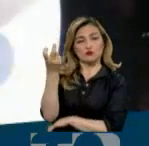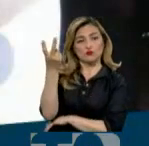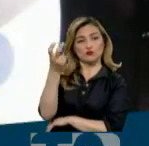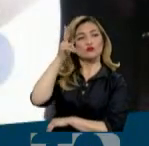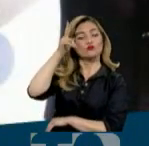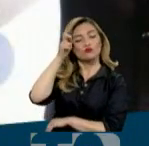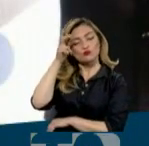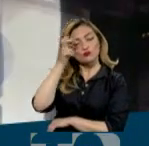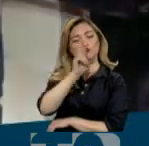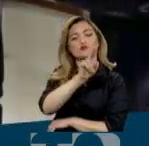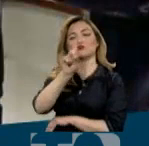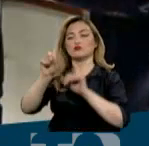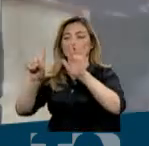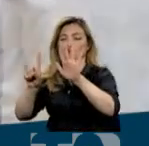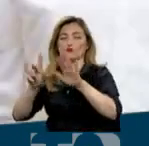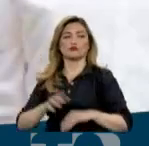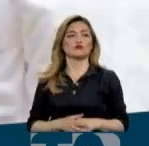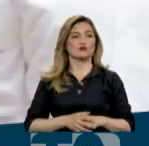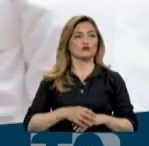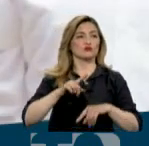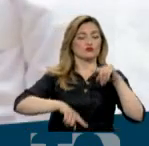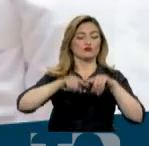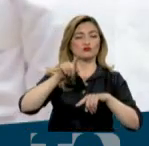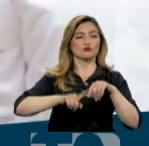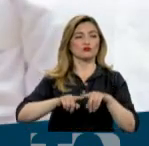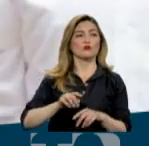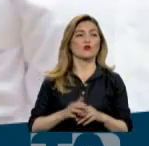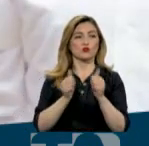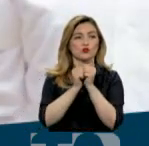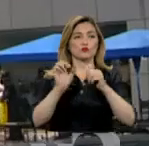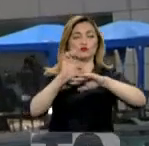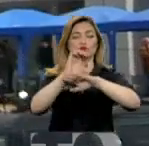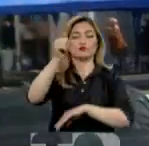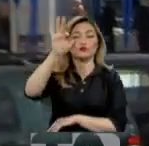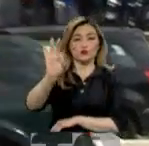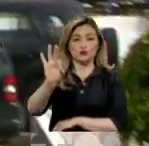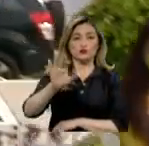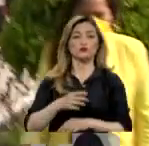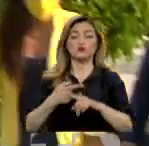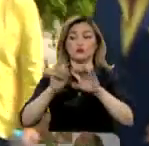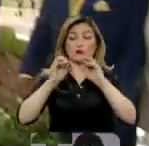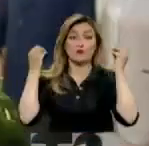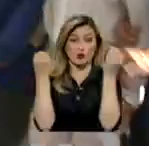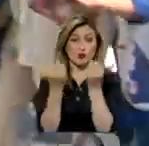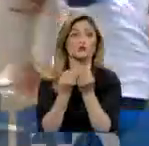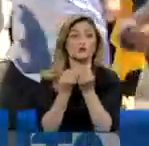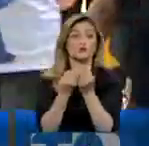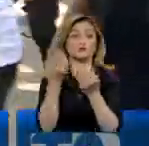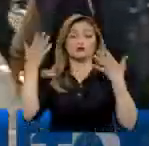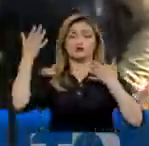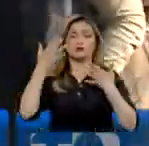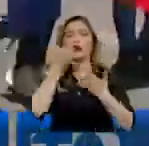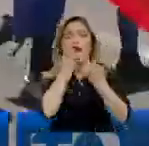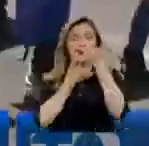creó partido social cristiano movimiento amigo y movimiento unión ecuatoriana otras organizaciones políticas siguen subsanando